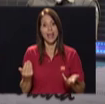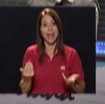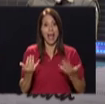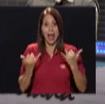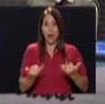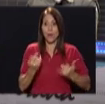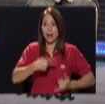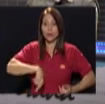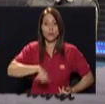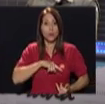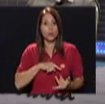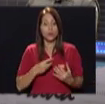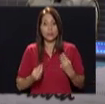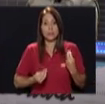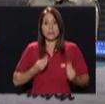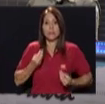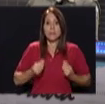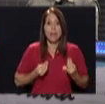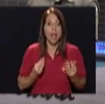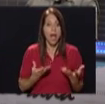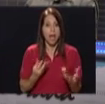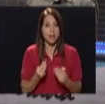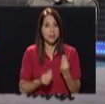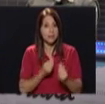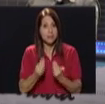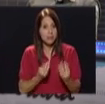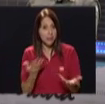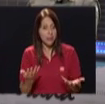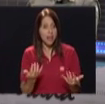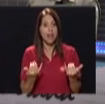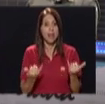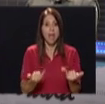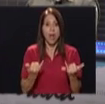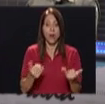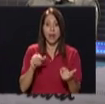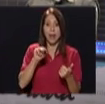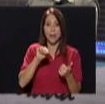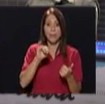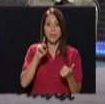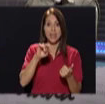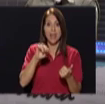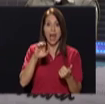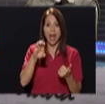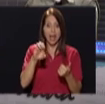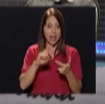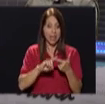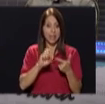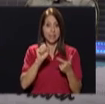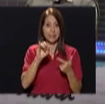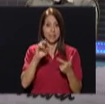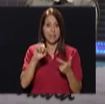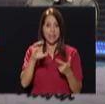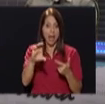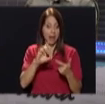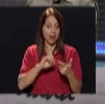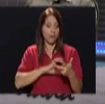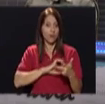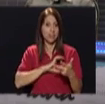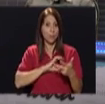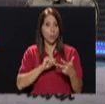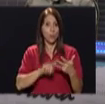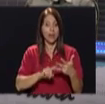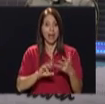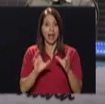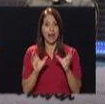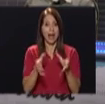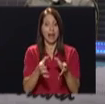esto nos puso contra la pared de alguna manera y nos pone a que el MINAE, el SINAG, la Fuerza